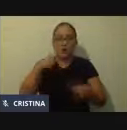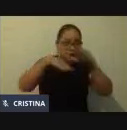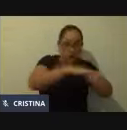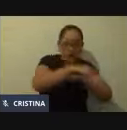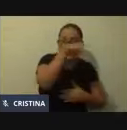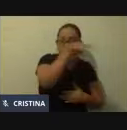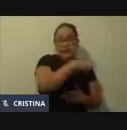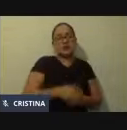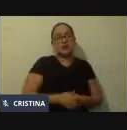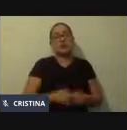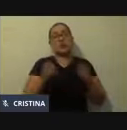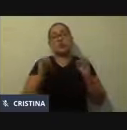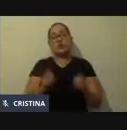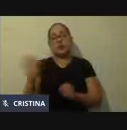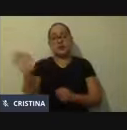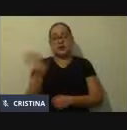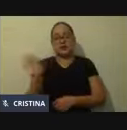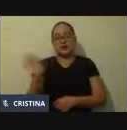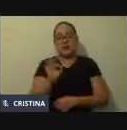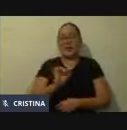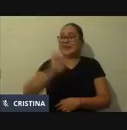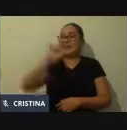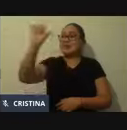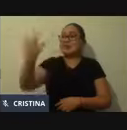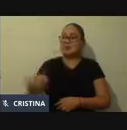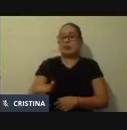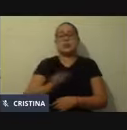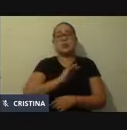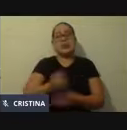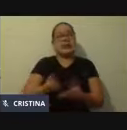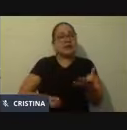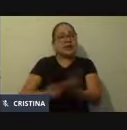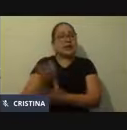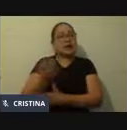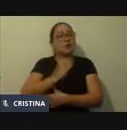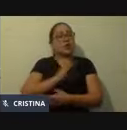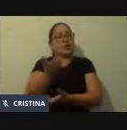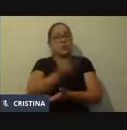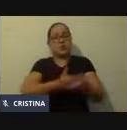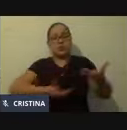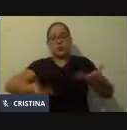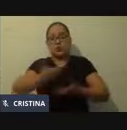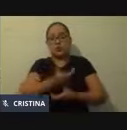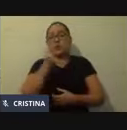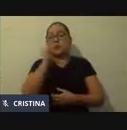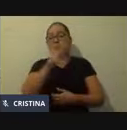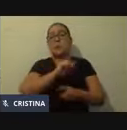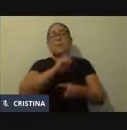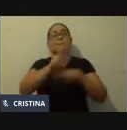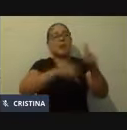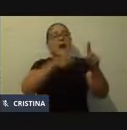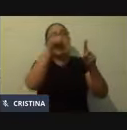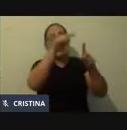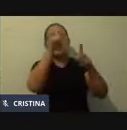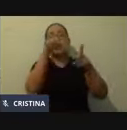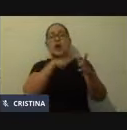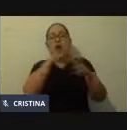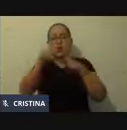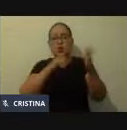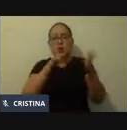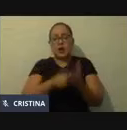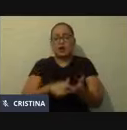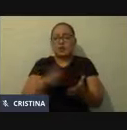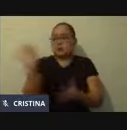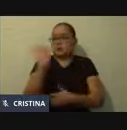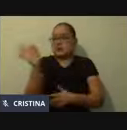ya que regresemos a la colectividad, a la vida en sociedad, va a haber lugares en donde quizás no se permite el